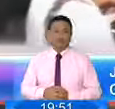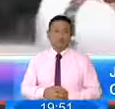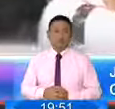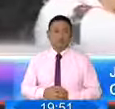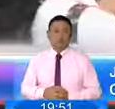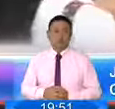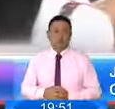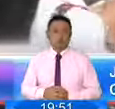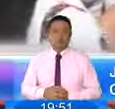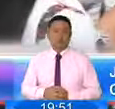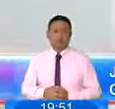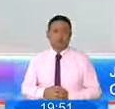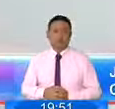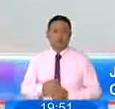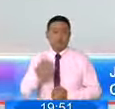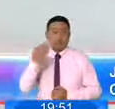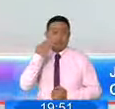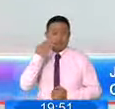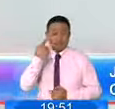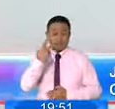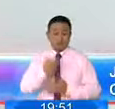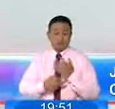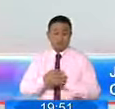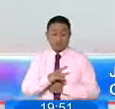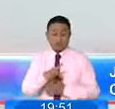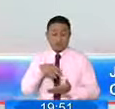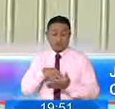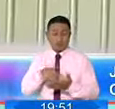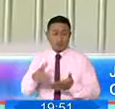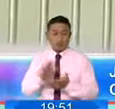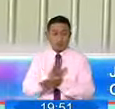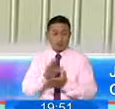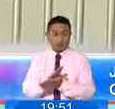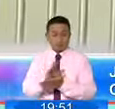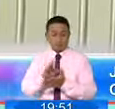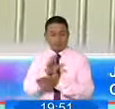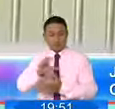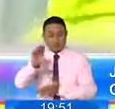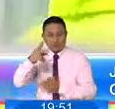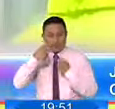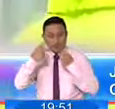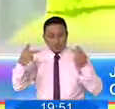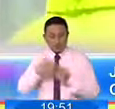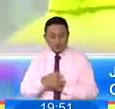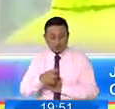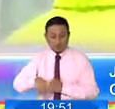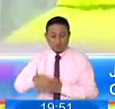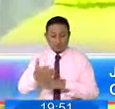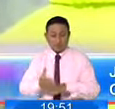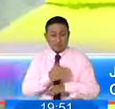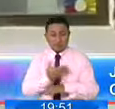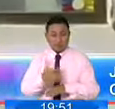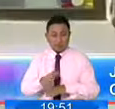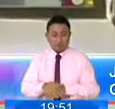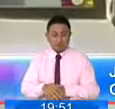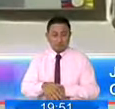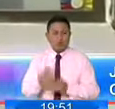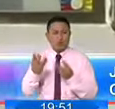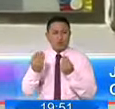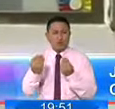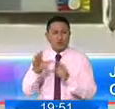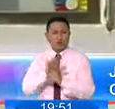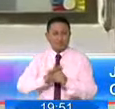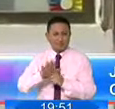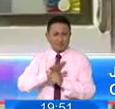La encrucijada de las madres cuyos hijos estudian en las escuelas y colegios públicos en los que se habrían cometido decenas de